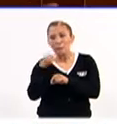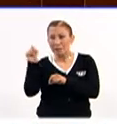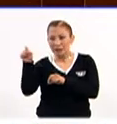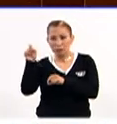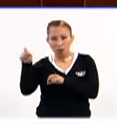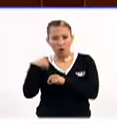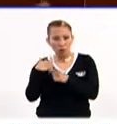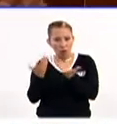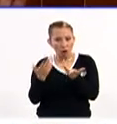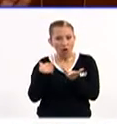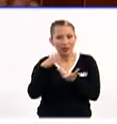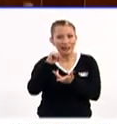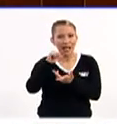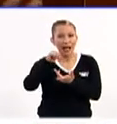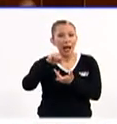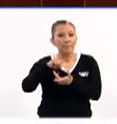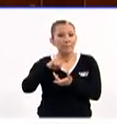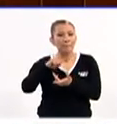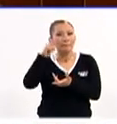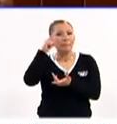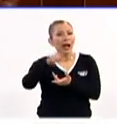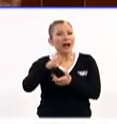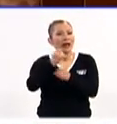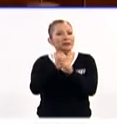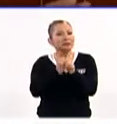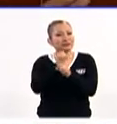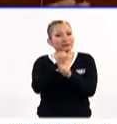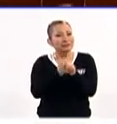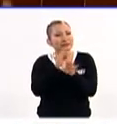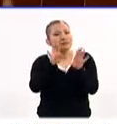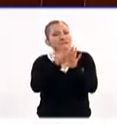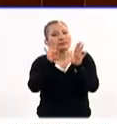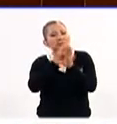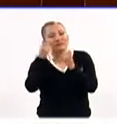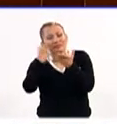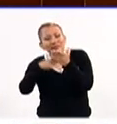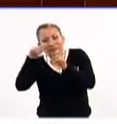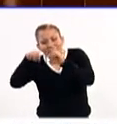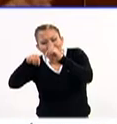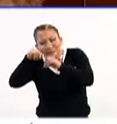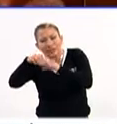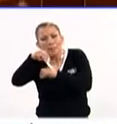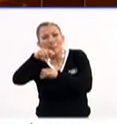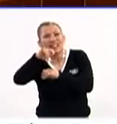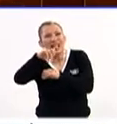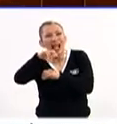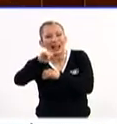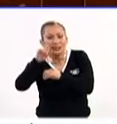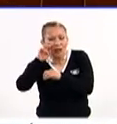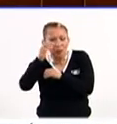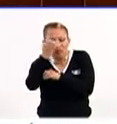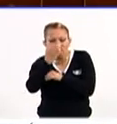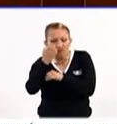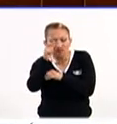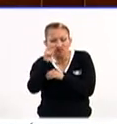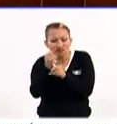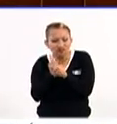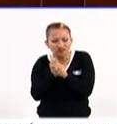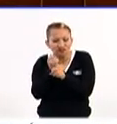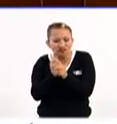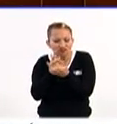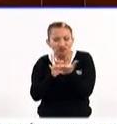tenemos como instrumento SAM para poder estudiar cómo se comportan diferentes minerales y con eso poder